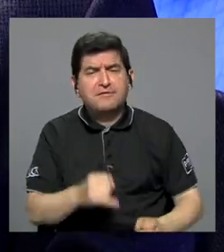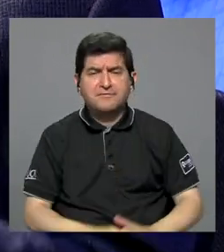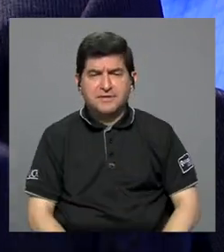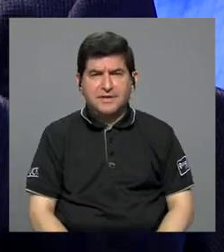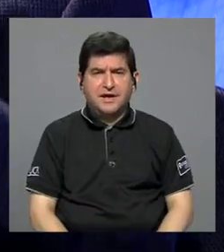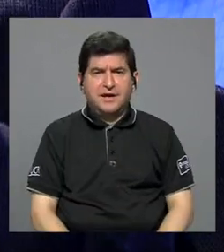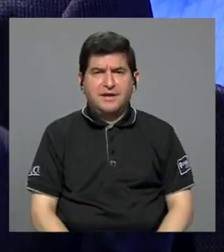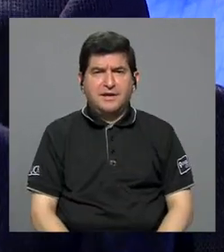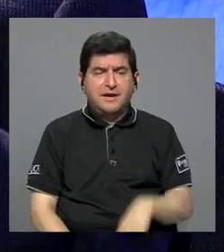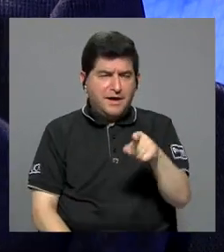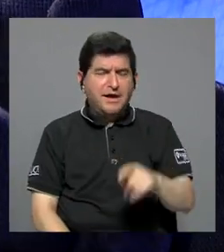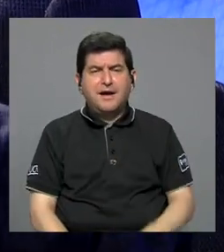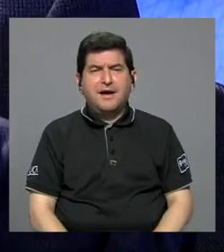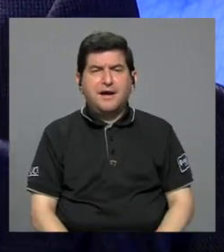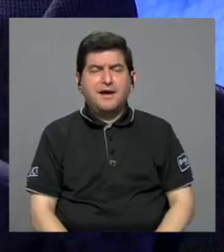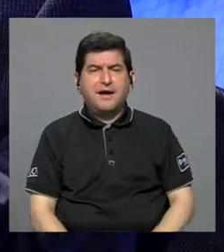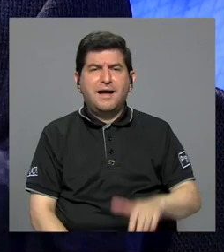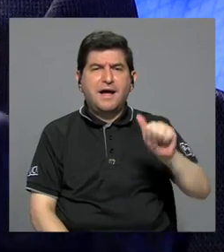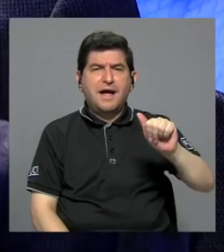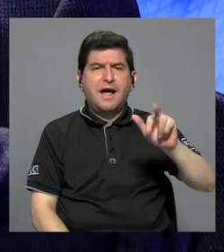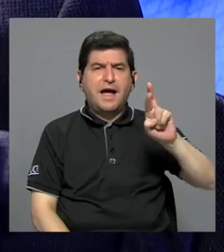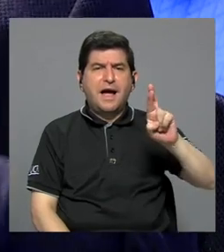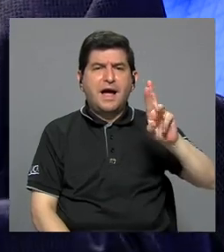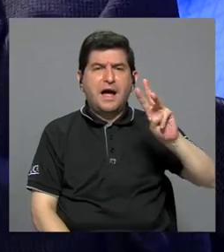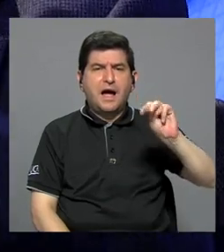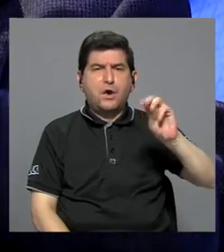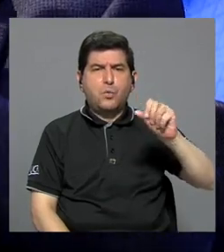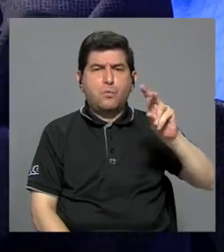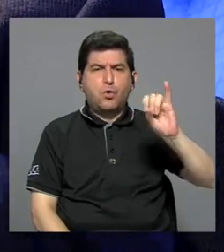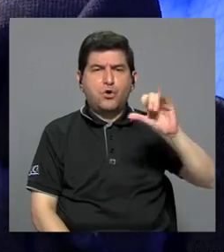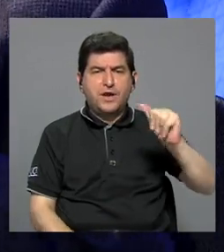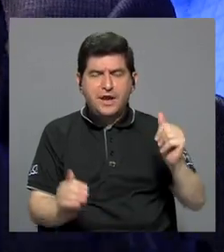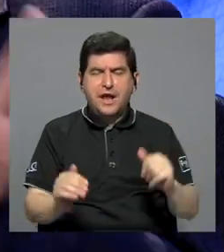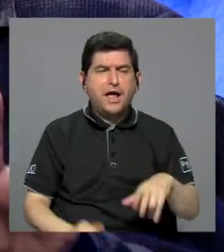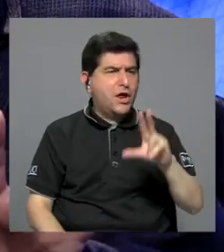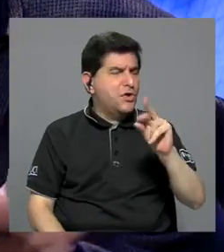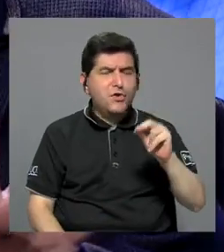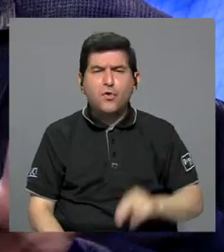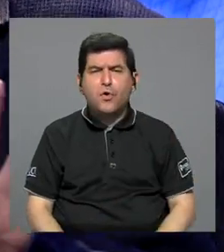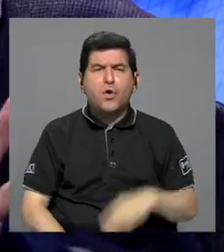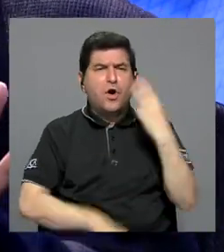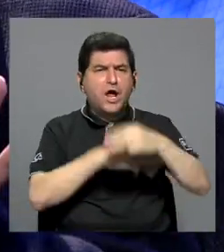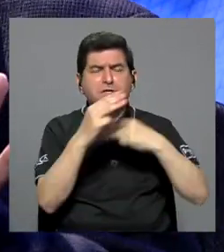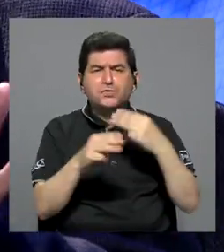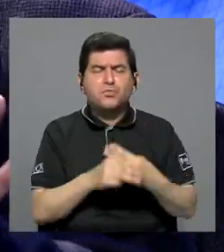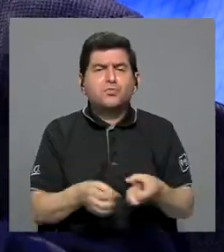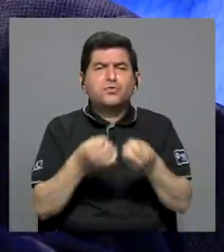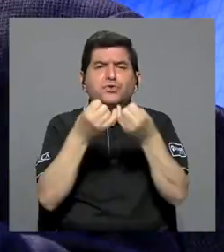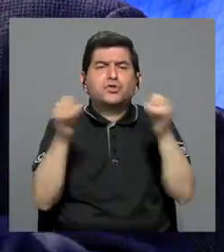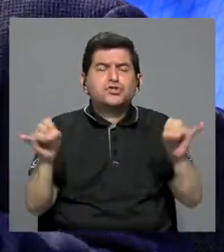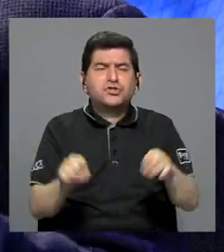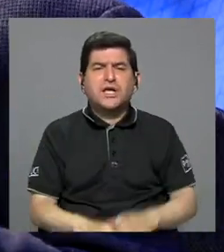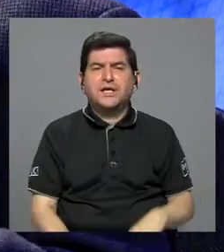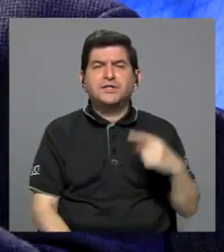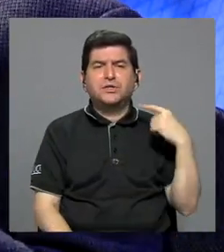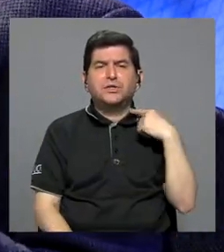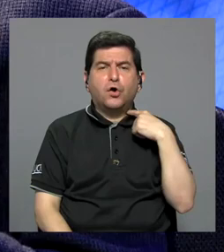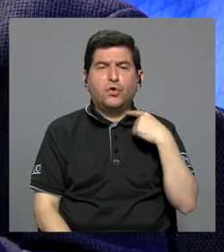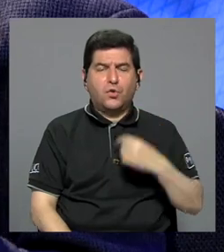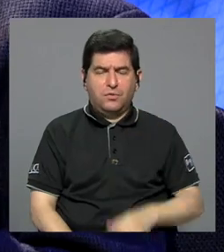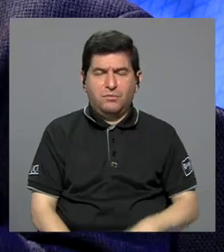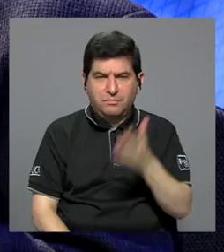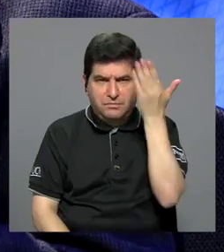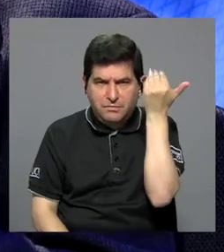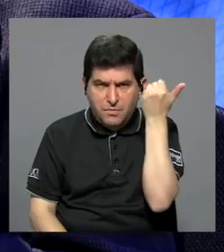final la armonía deja, ya nos quedamos sin armonía, nos vamos a un mundo atonal al final, porque